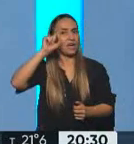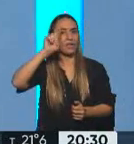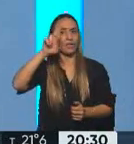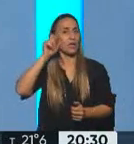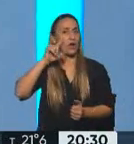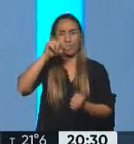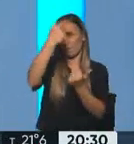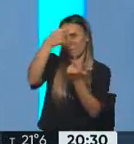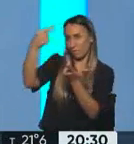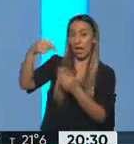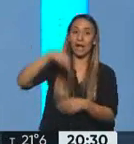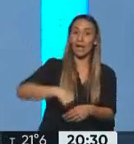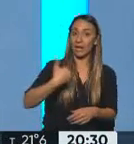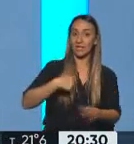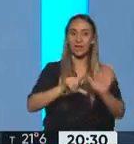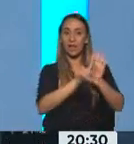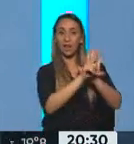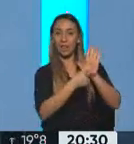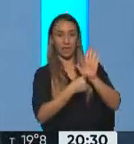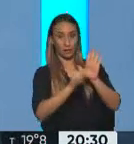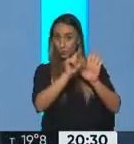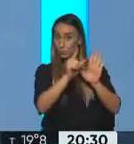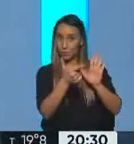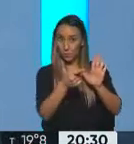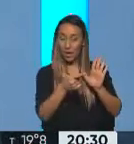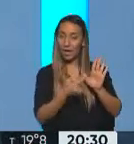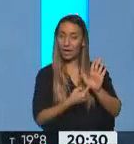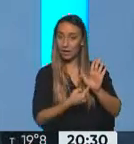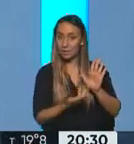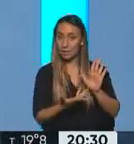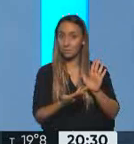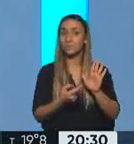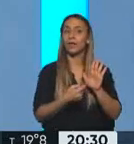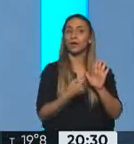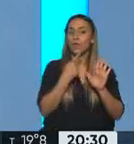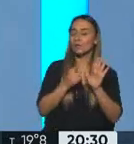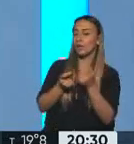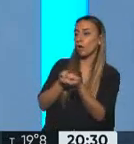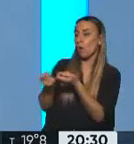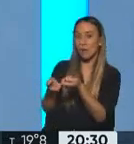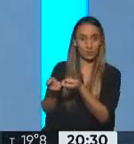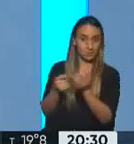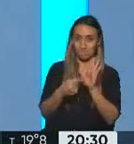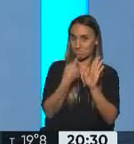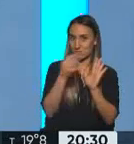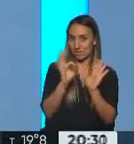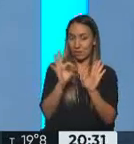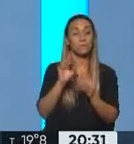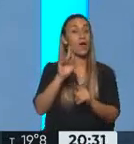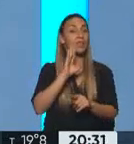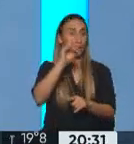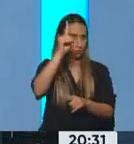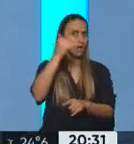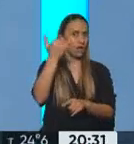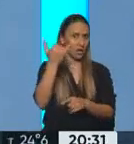no está legislado. Sí. No hay un marco normativo que permita un comercio al respecto, pero por ejemplo en Estados Unidos sí hay un